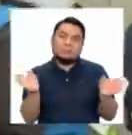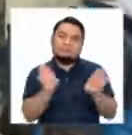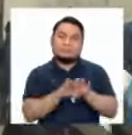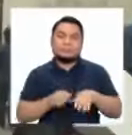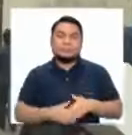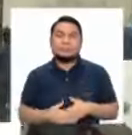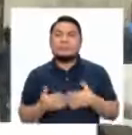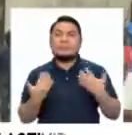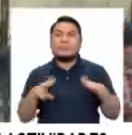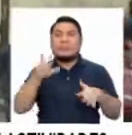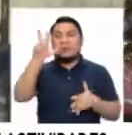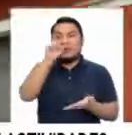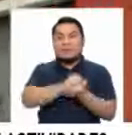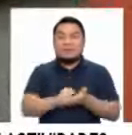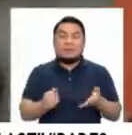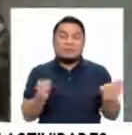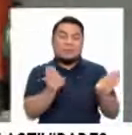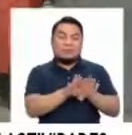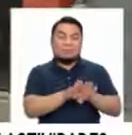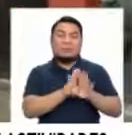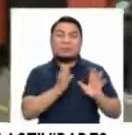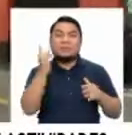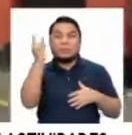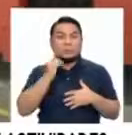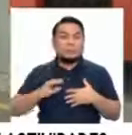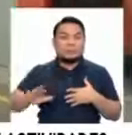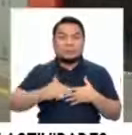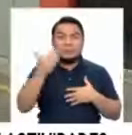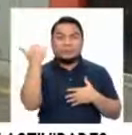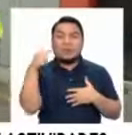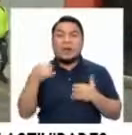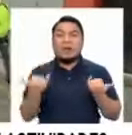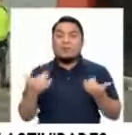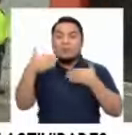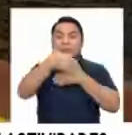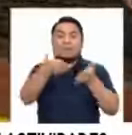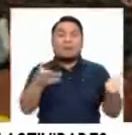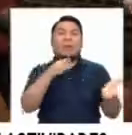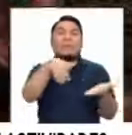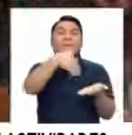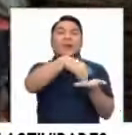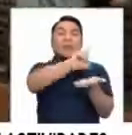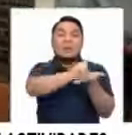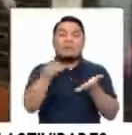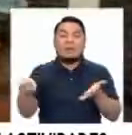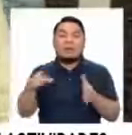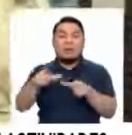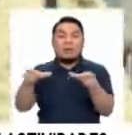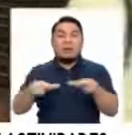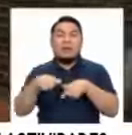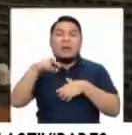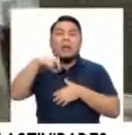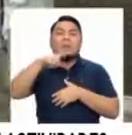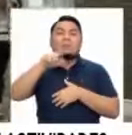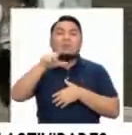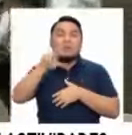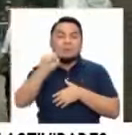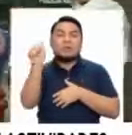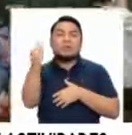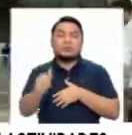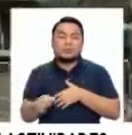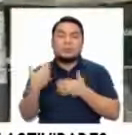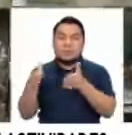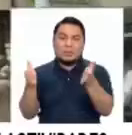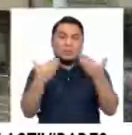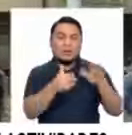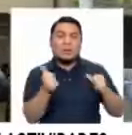Después de más de 3 meses de declararse el estado de emergencia, Mesa Redonda y Polvos Azules reabren sus puertas al público con un nuevo